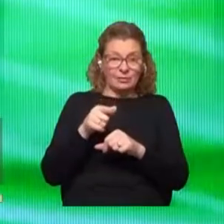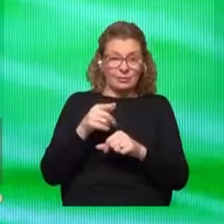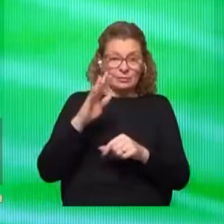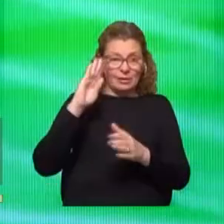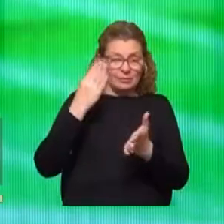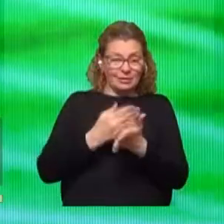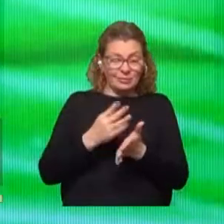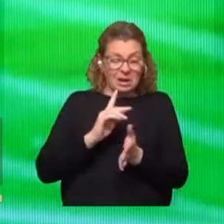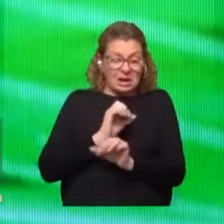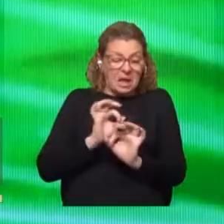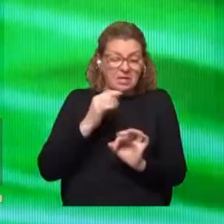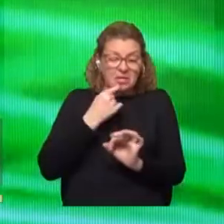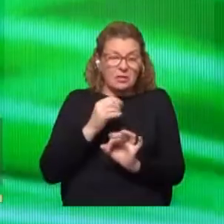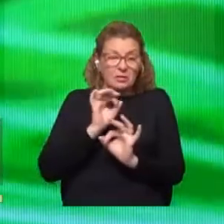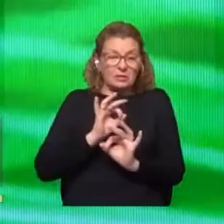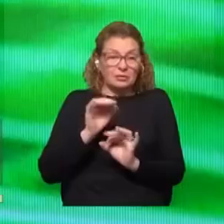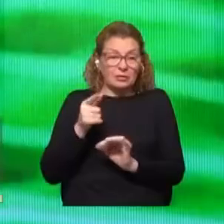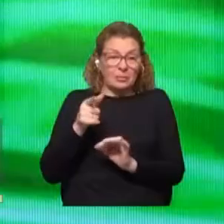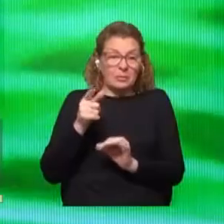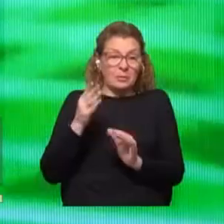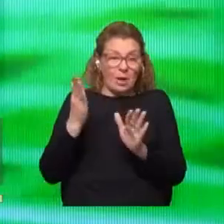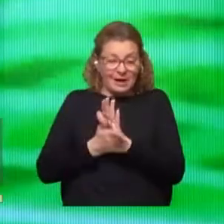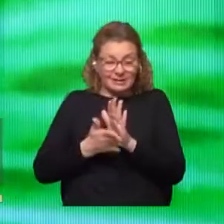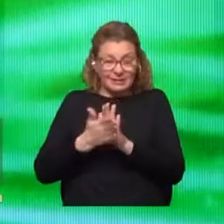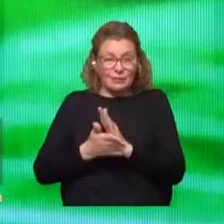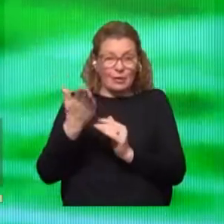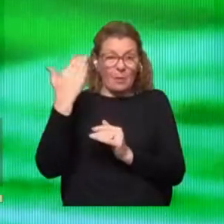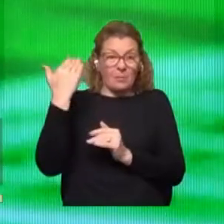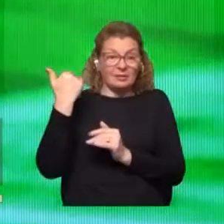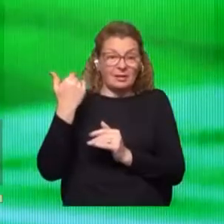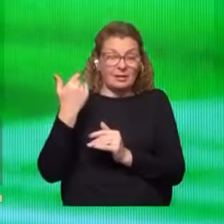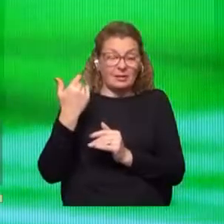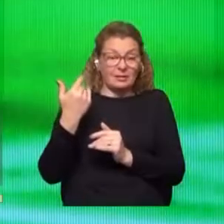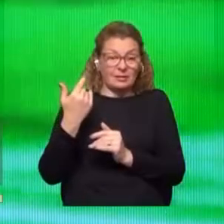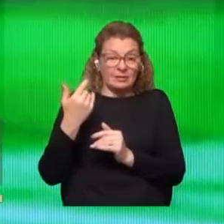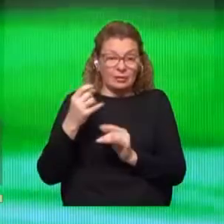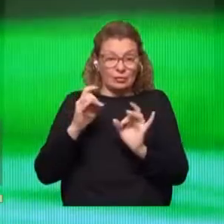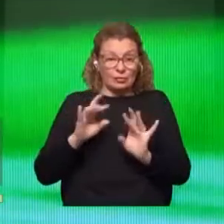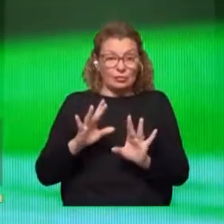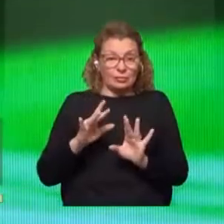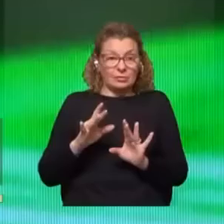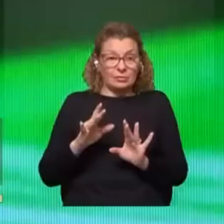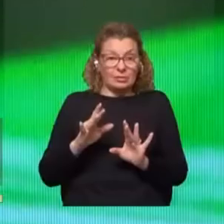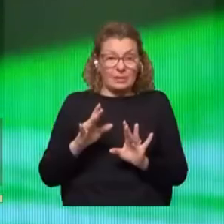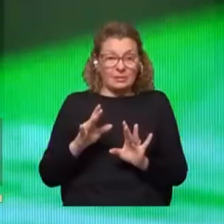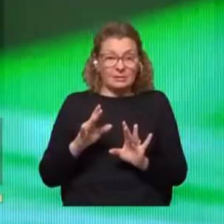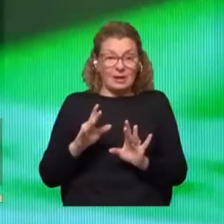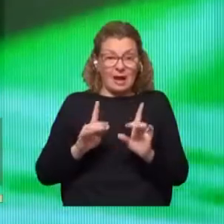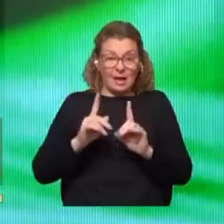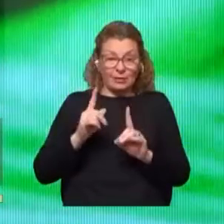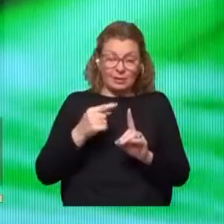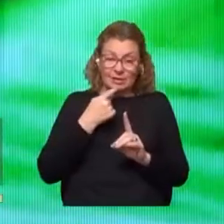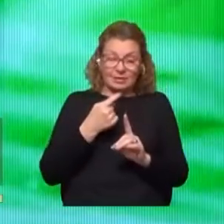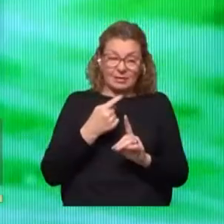salida de la dictadura Entonces tampoco eran percibidos como archivos de un pasado eran parte de la de lo que se